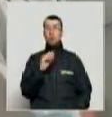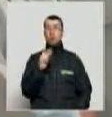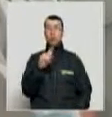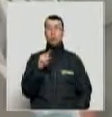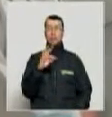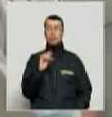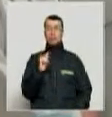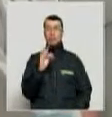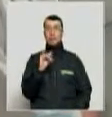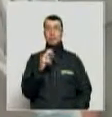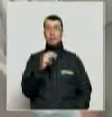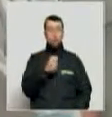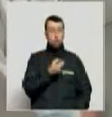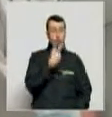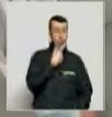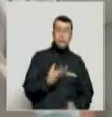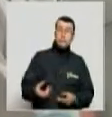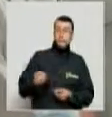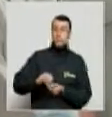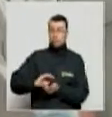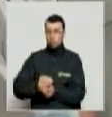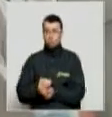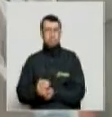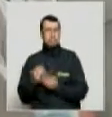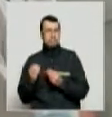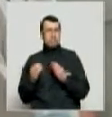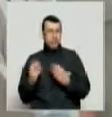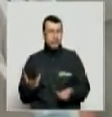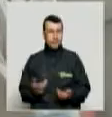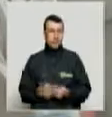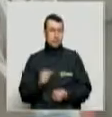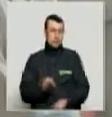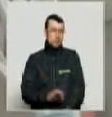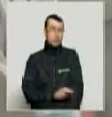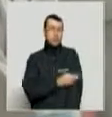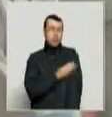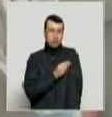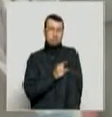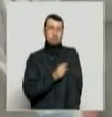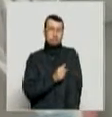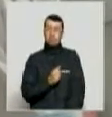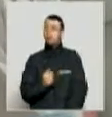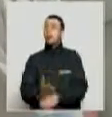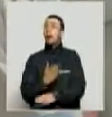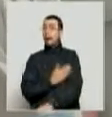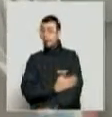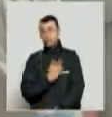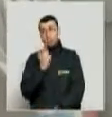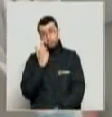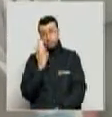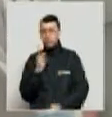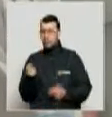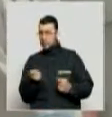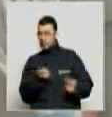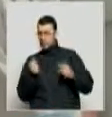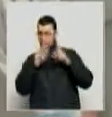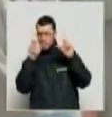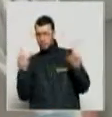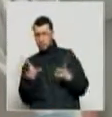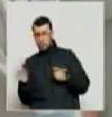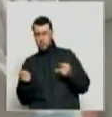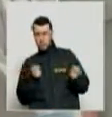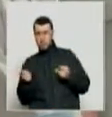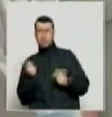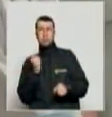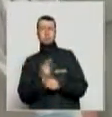mañanas, entonces sabemos de que no están haciendo ningún tratamiento preventivo y que presentan síntomas que antes no habían aparecido. Hay que hacer un estudio cardiovascular y